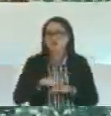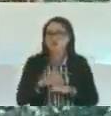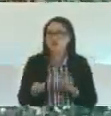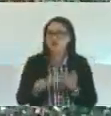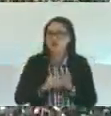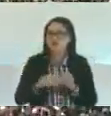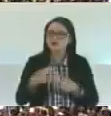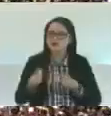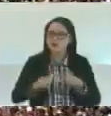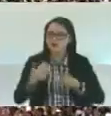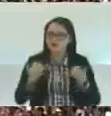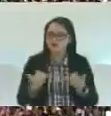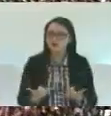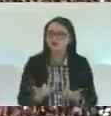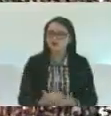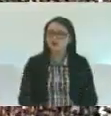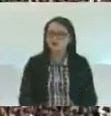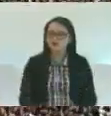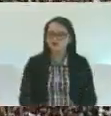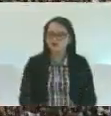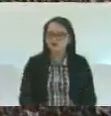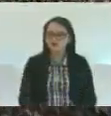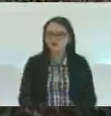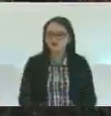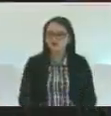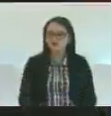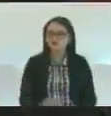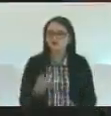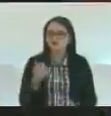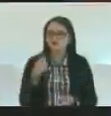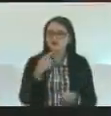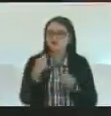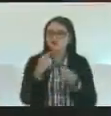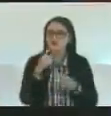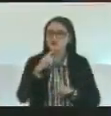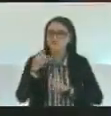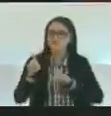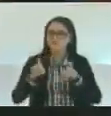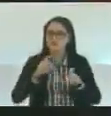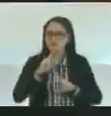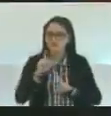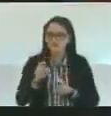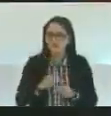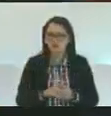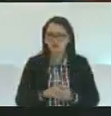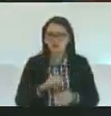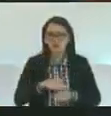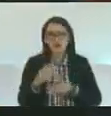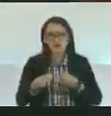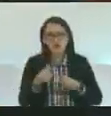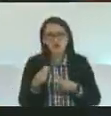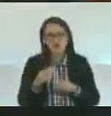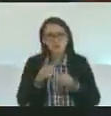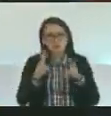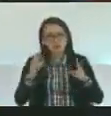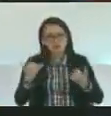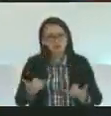ya? Había muchos periodistas que me preguntaban, ¿y por qué no hace la paz